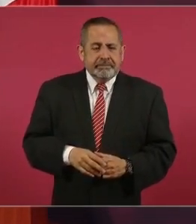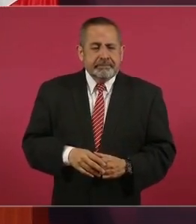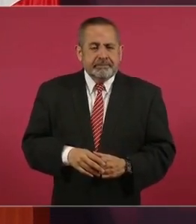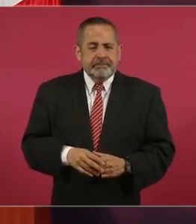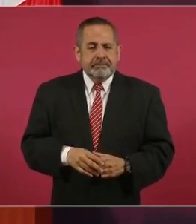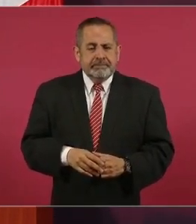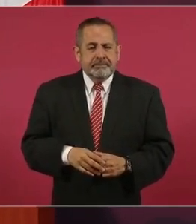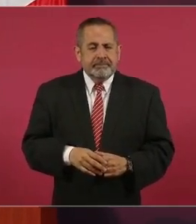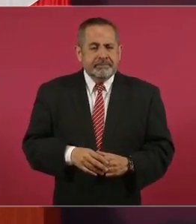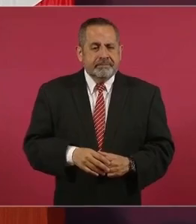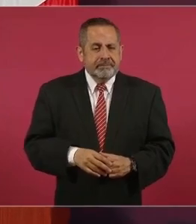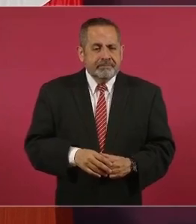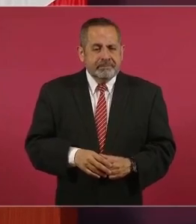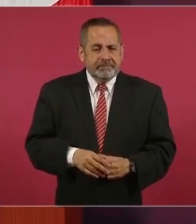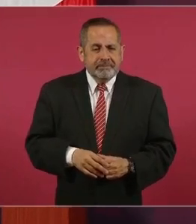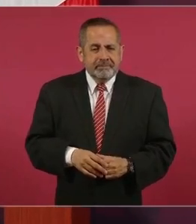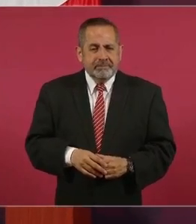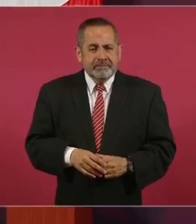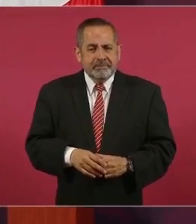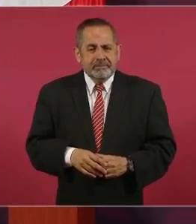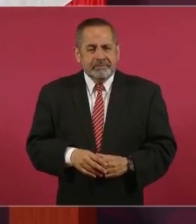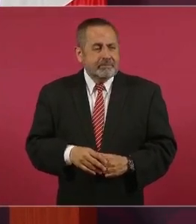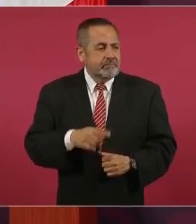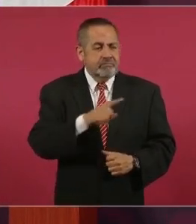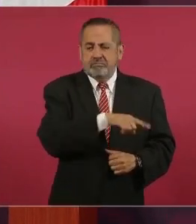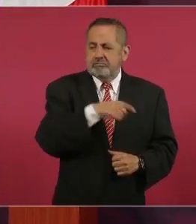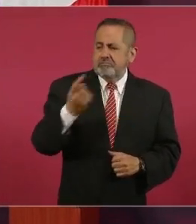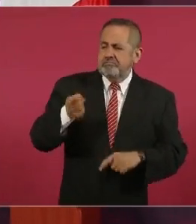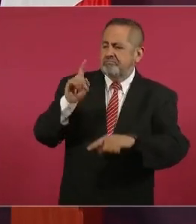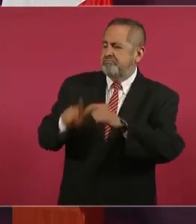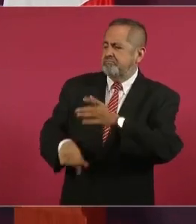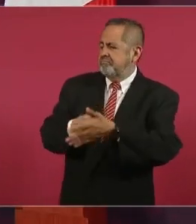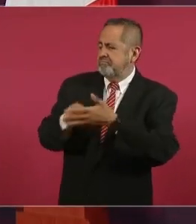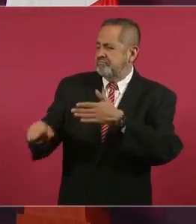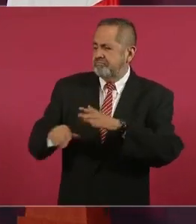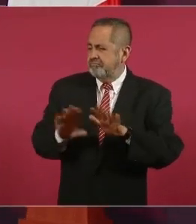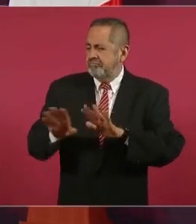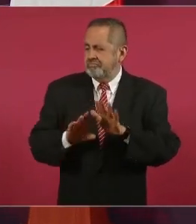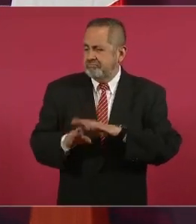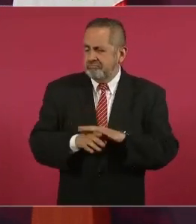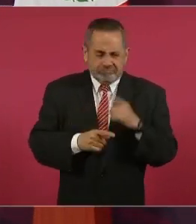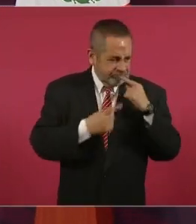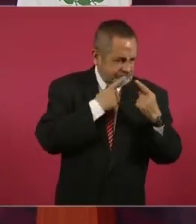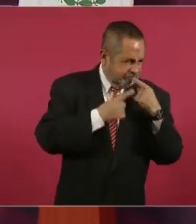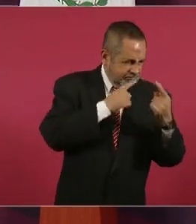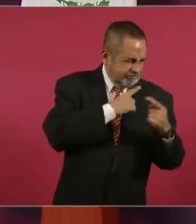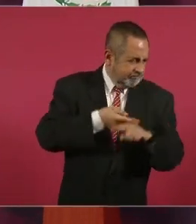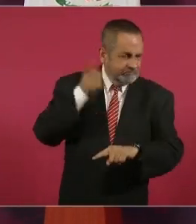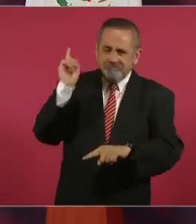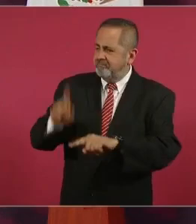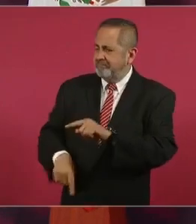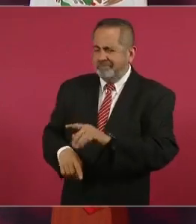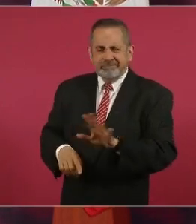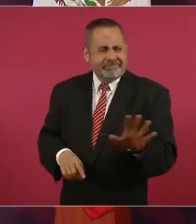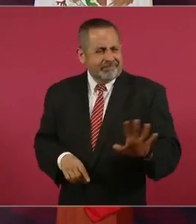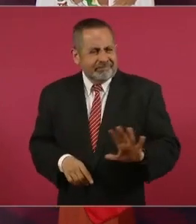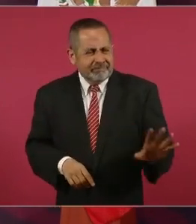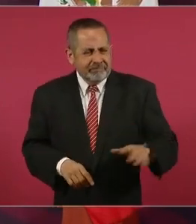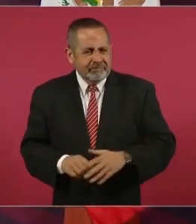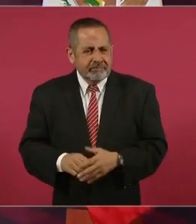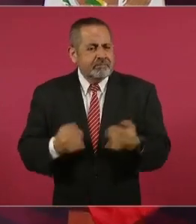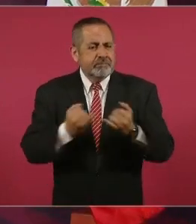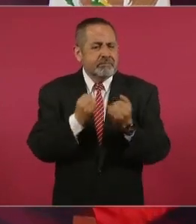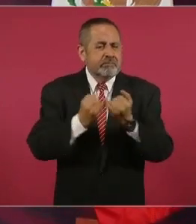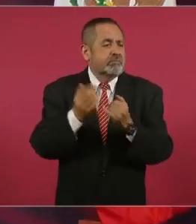que lo quieren descalificar o ganarle en la mesa, si era lo que querían